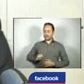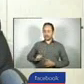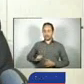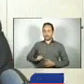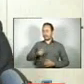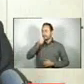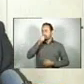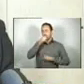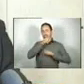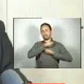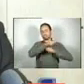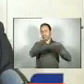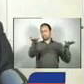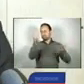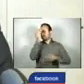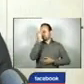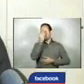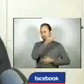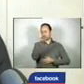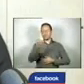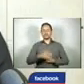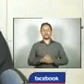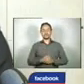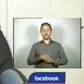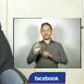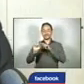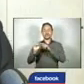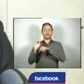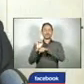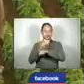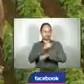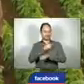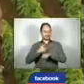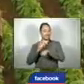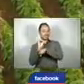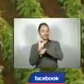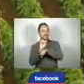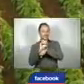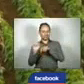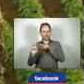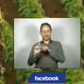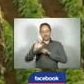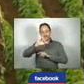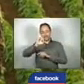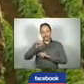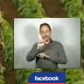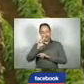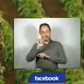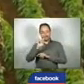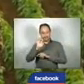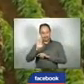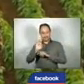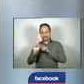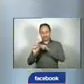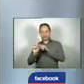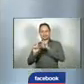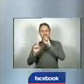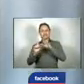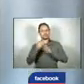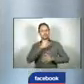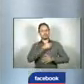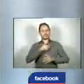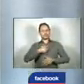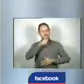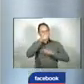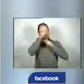información pública. Para el asesor jurídico de la presidencia, Javier Argueta, la divulgación de la información que realizó el